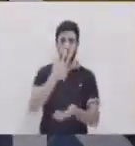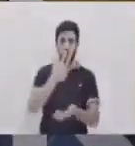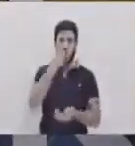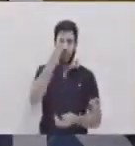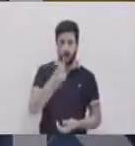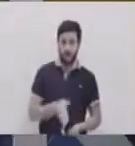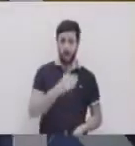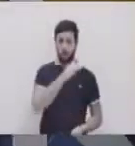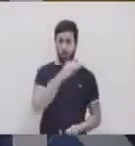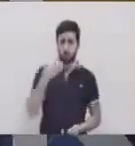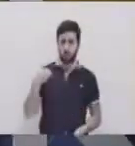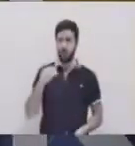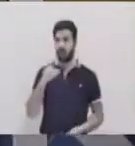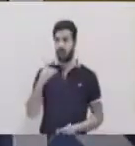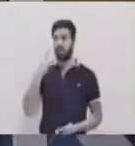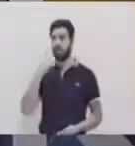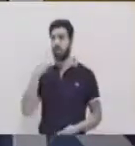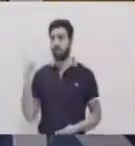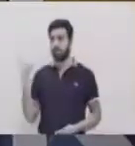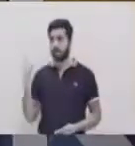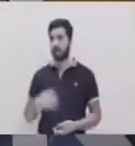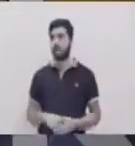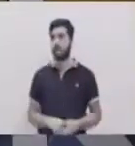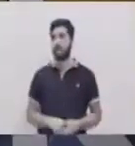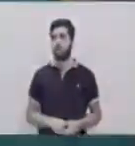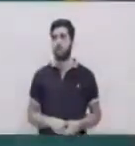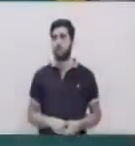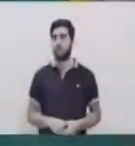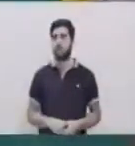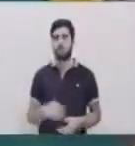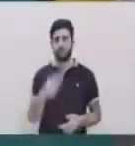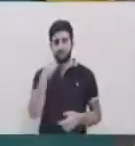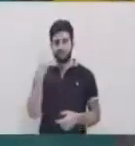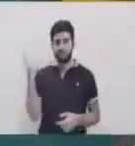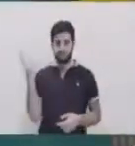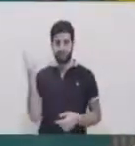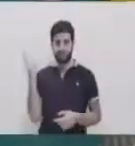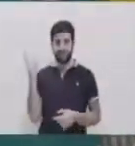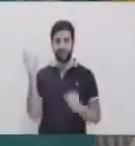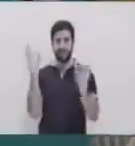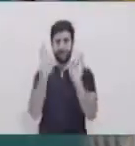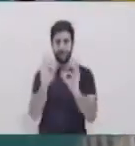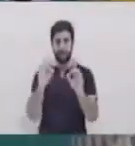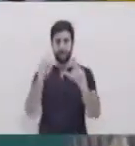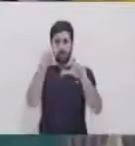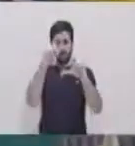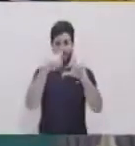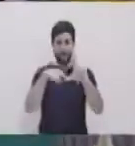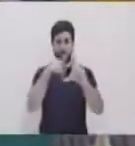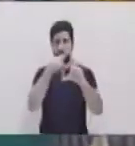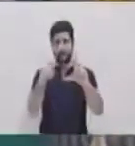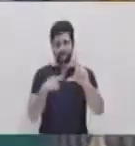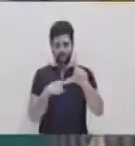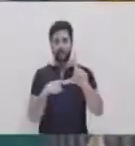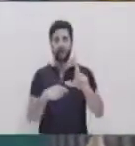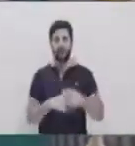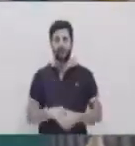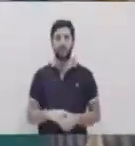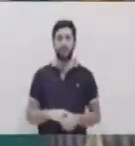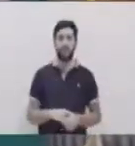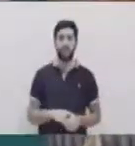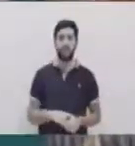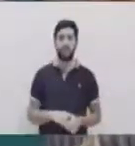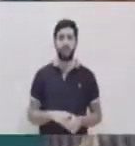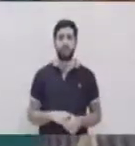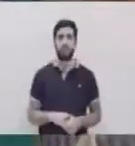A manera que, yo aquí hice unos más chiquitos, nos quede de esta otra forma. ¿Sí? Y con cada uno de estos